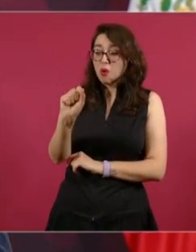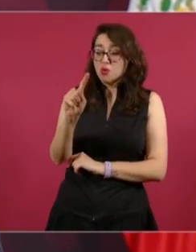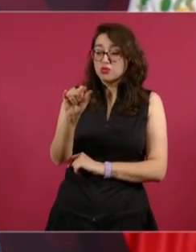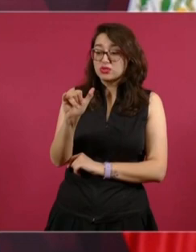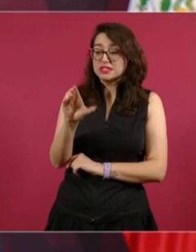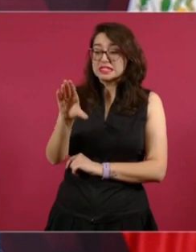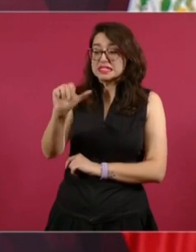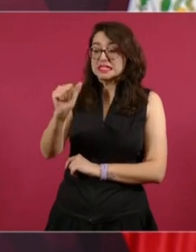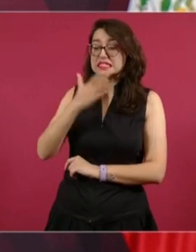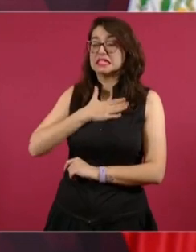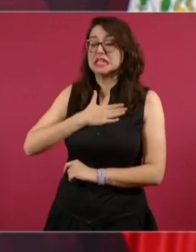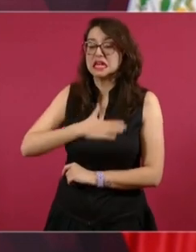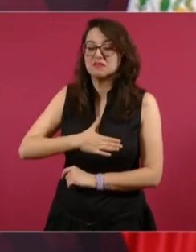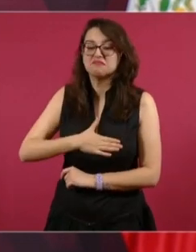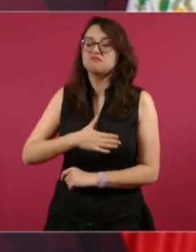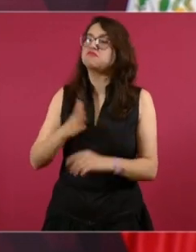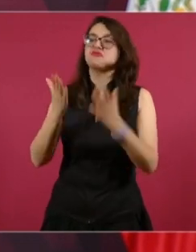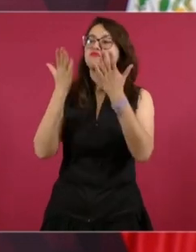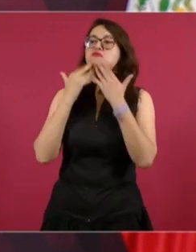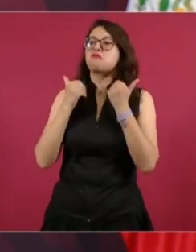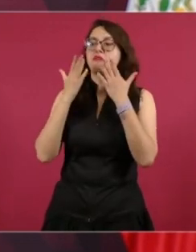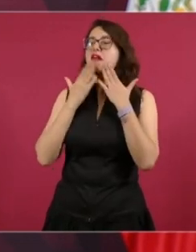no en lo general,